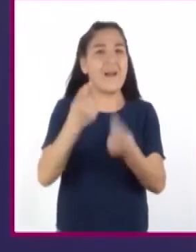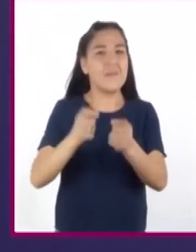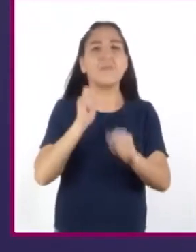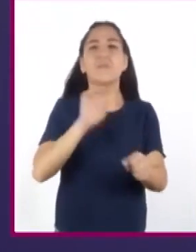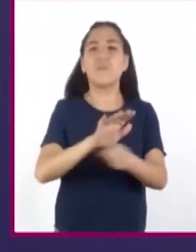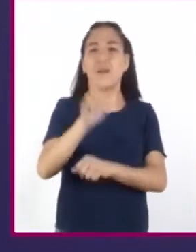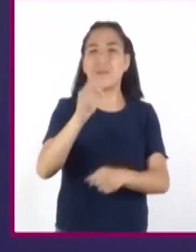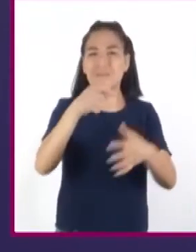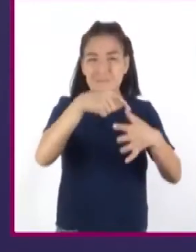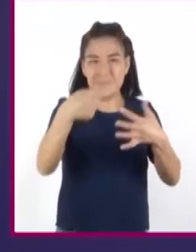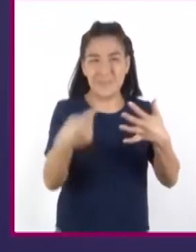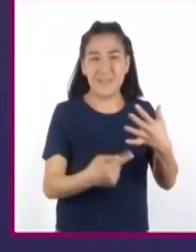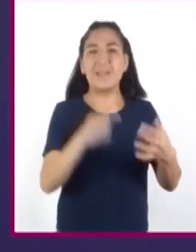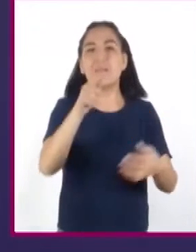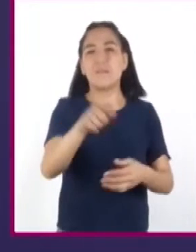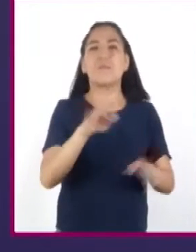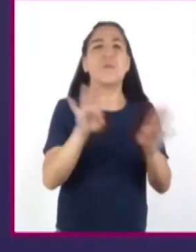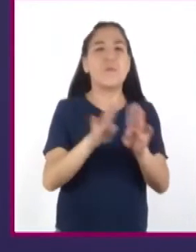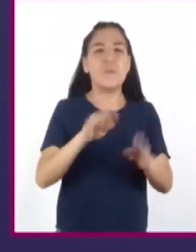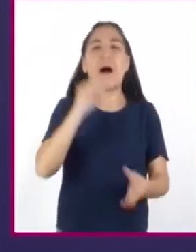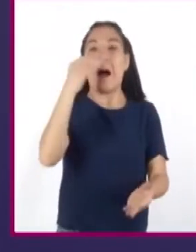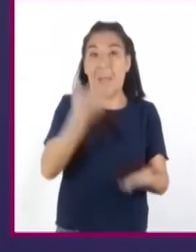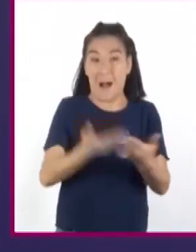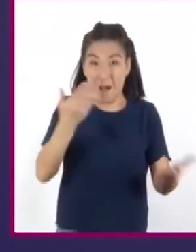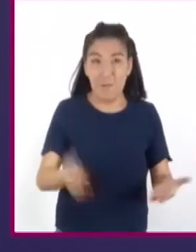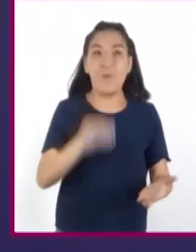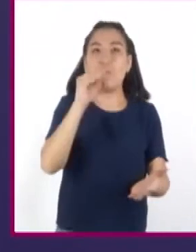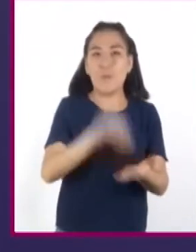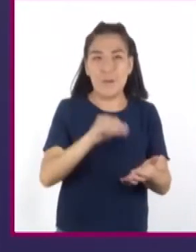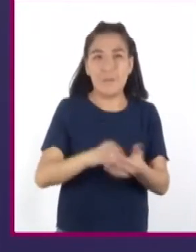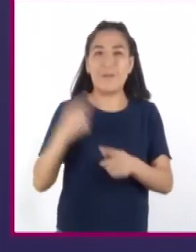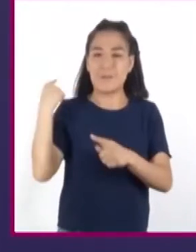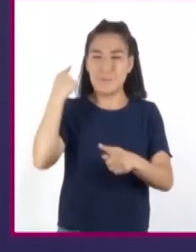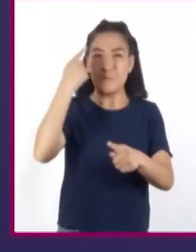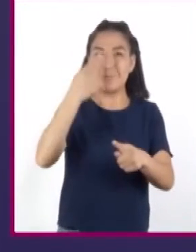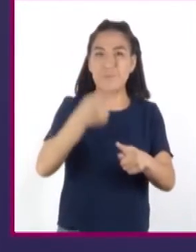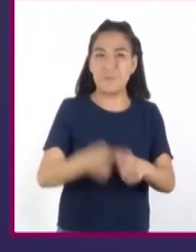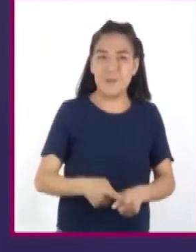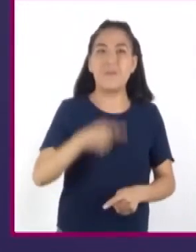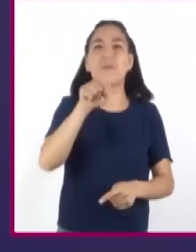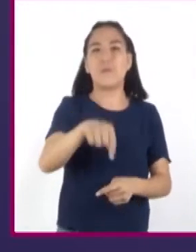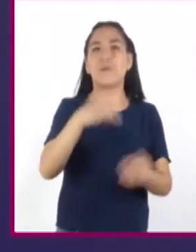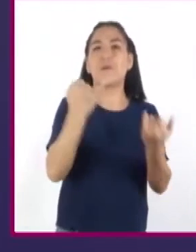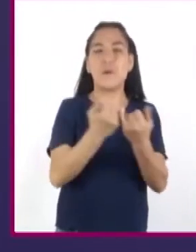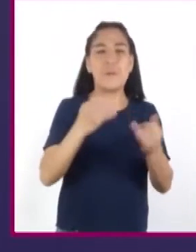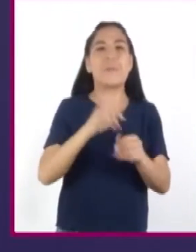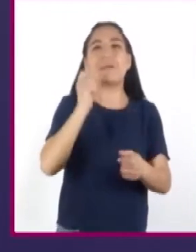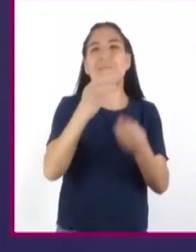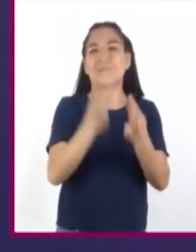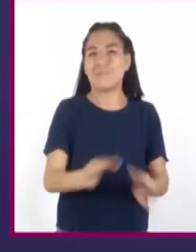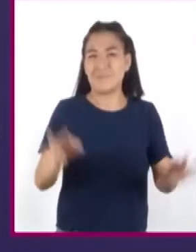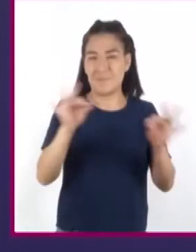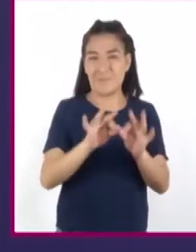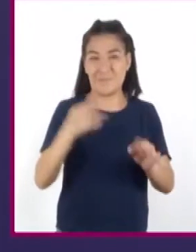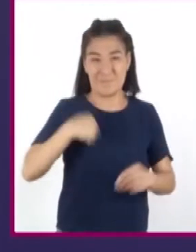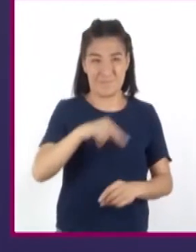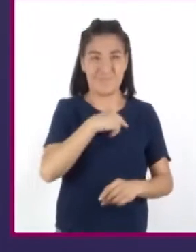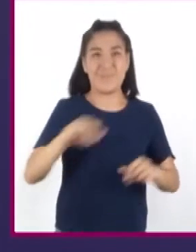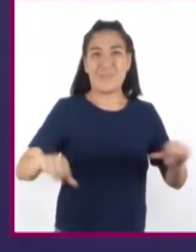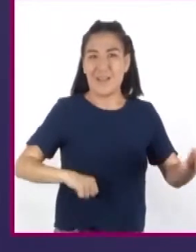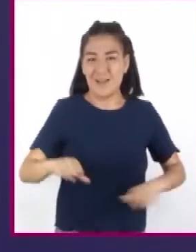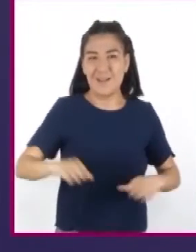los elementos que hayan perdurado desde la época colonial y que sigan teniendo una influencia en nuestras